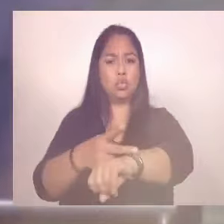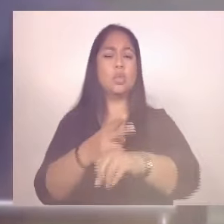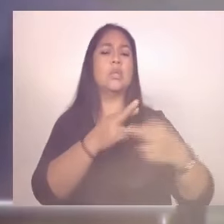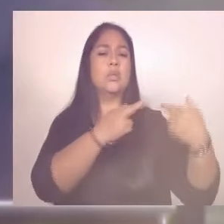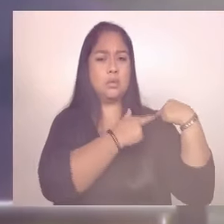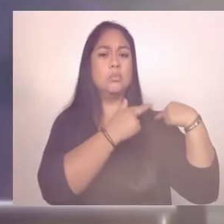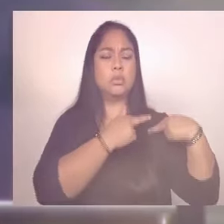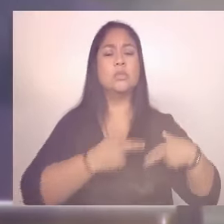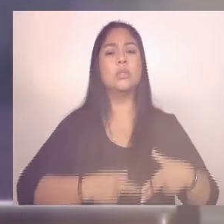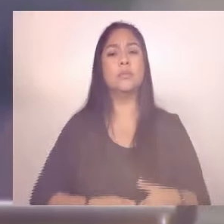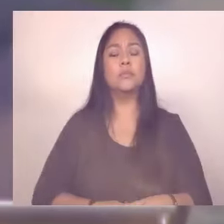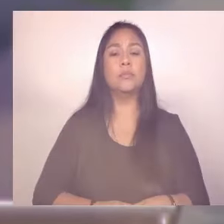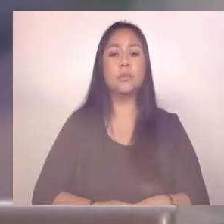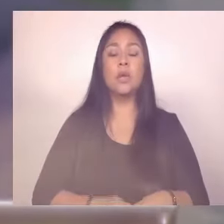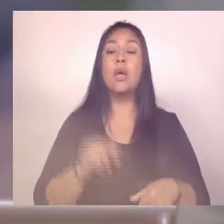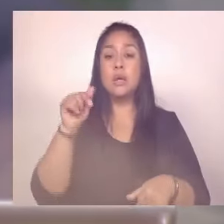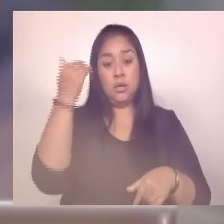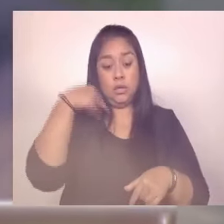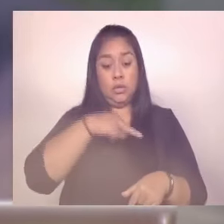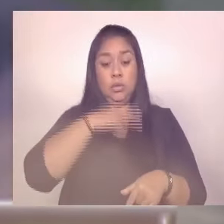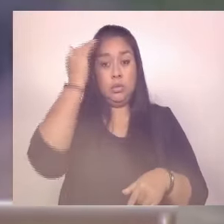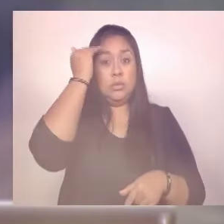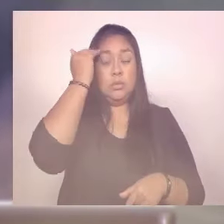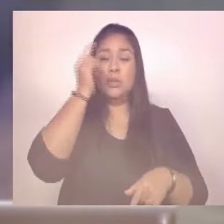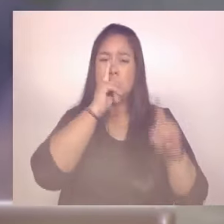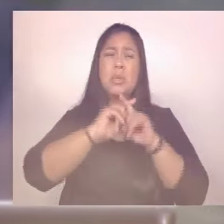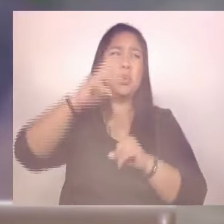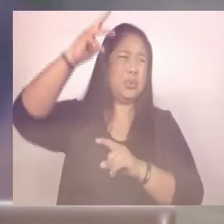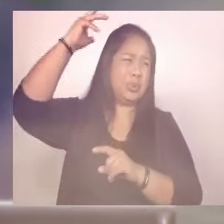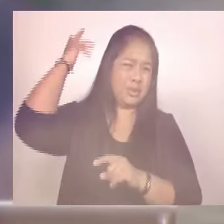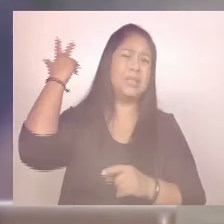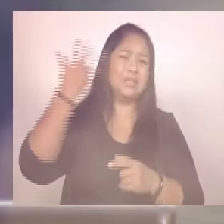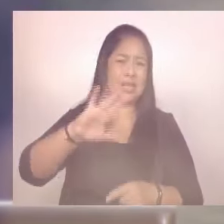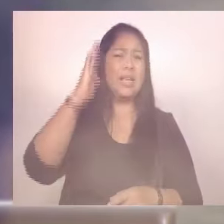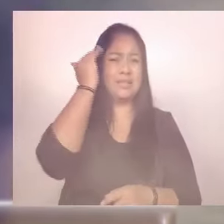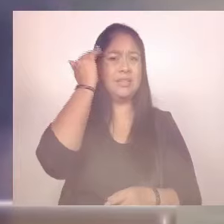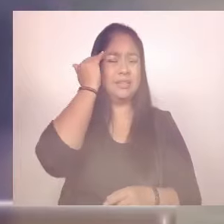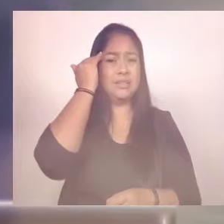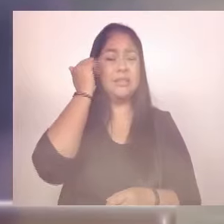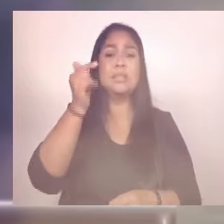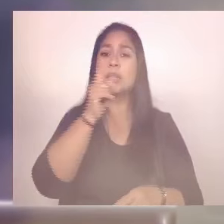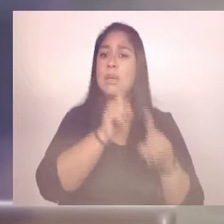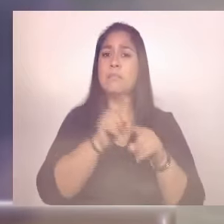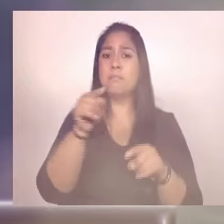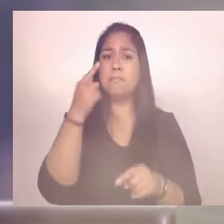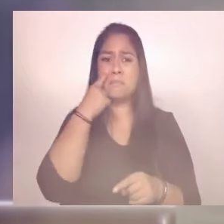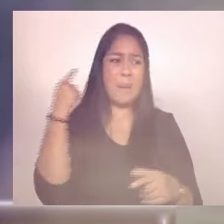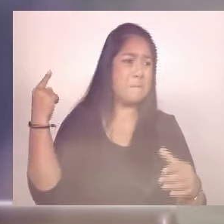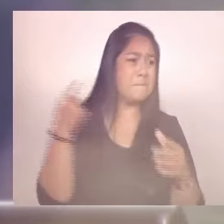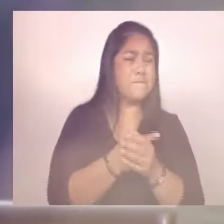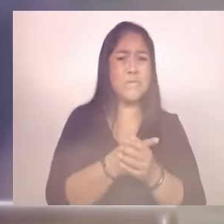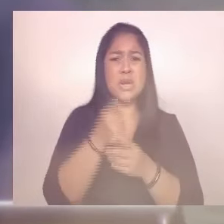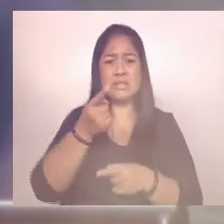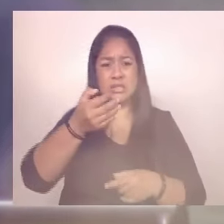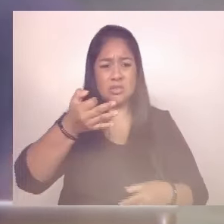de responsabilidad. Hemos sabido desde hace mucho tiempo que un atentado